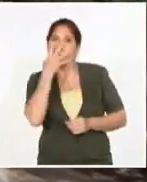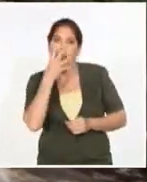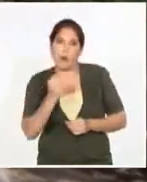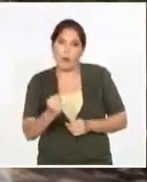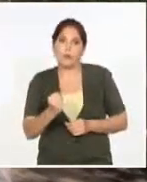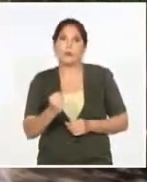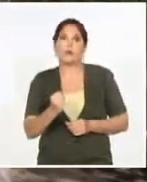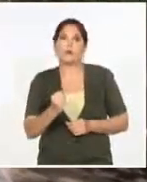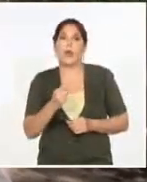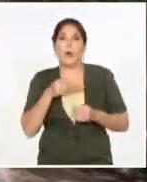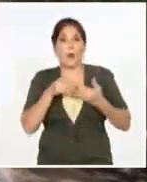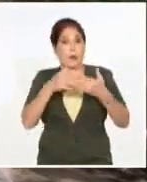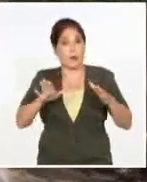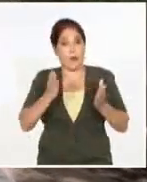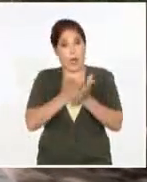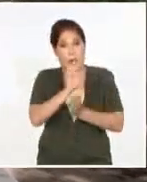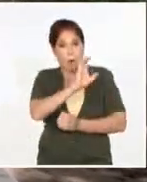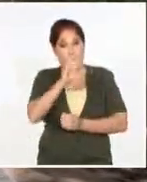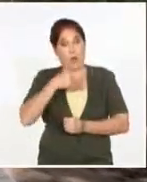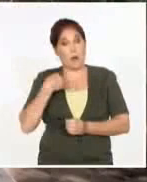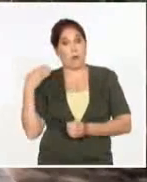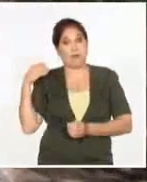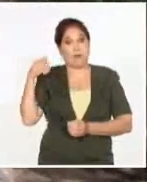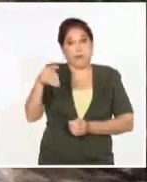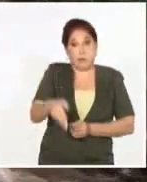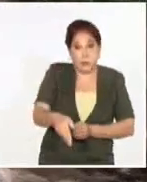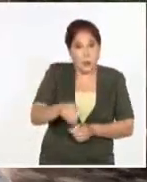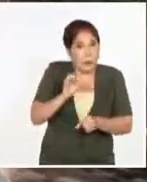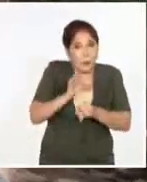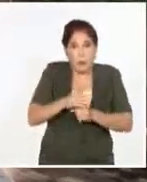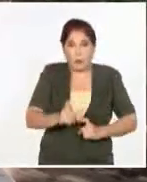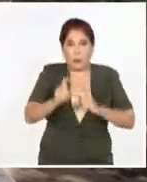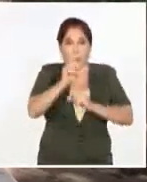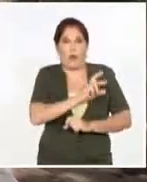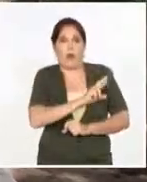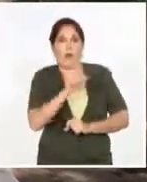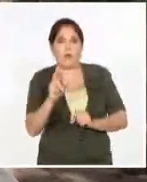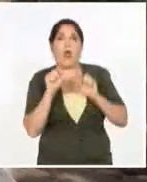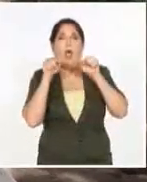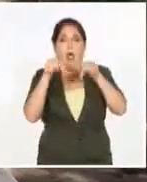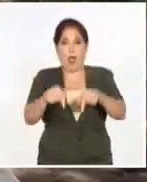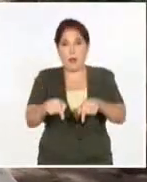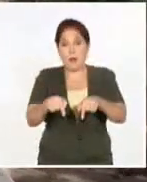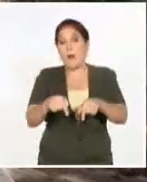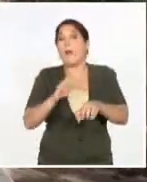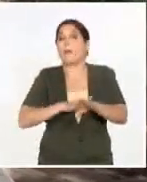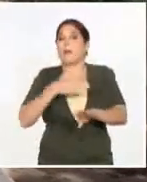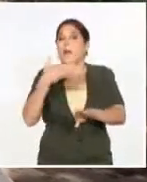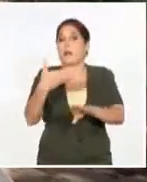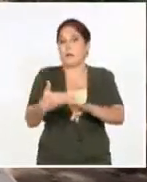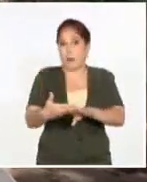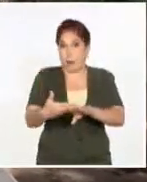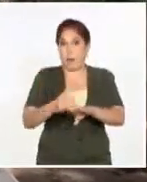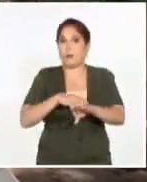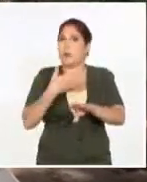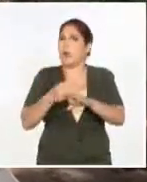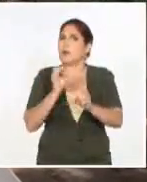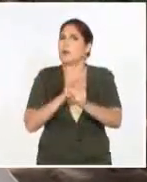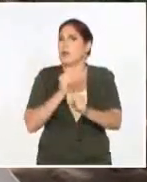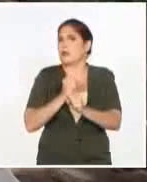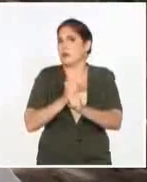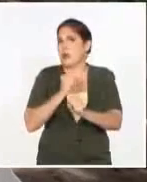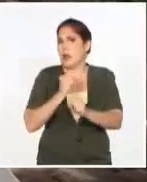se inauguró esta escuela al principio de la Revolución. Y después empecé a trabajar aquí y llevo